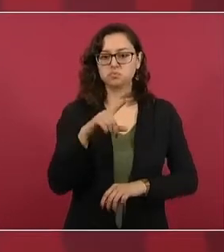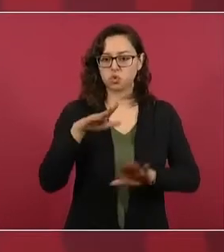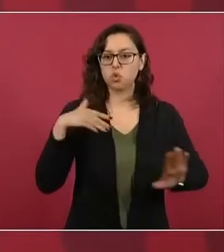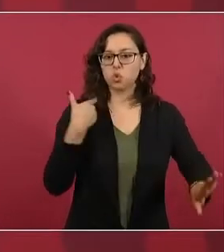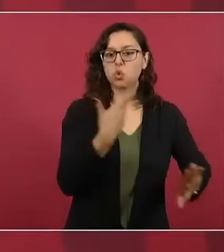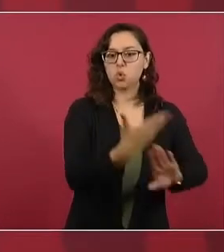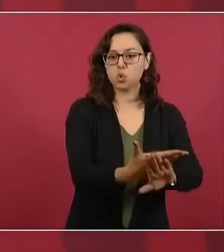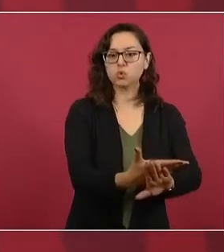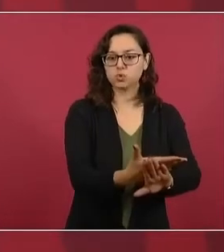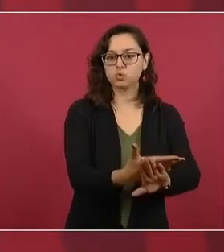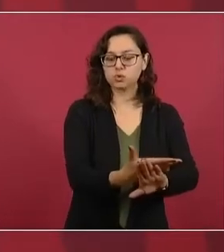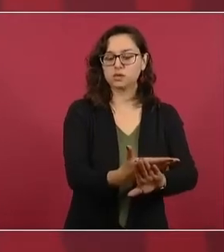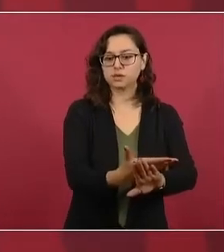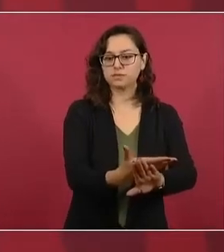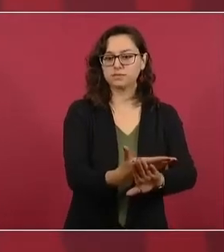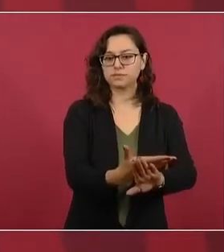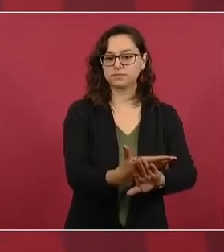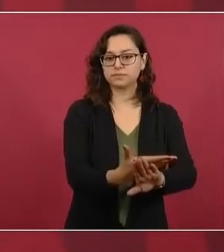jurídicamente.